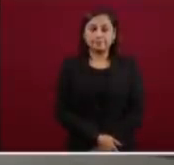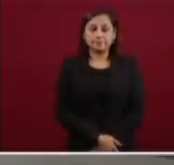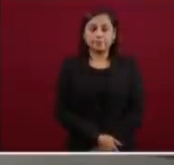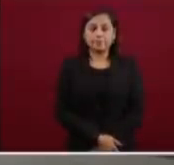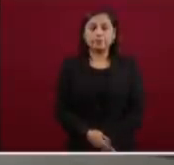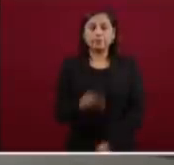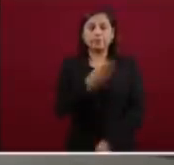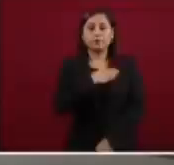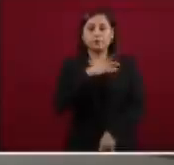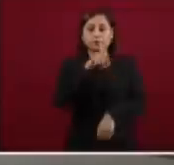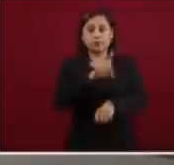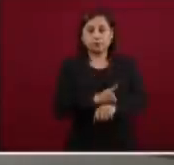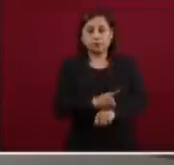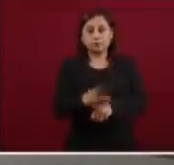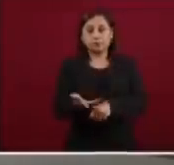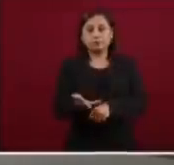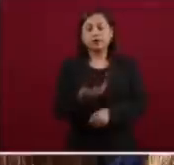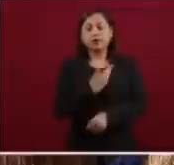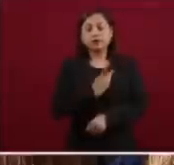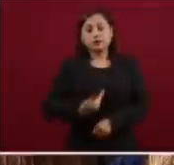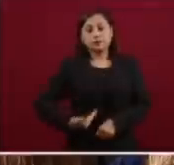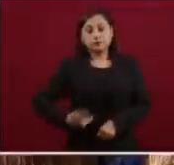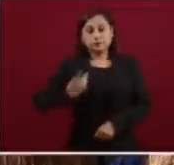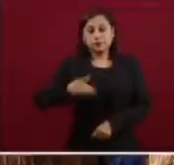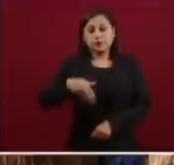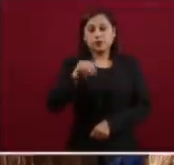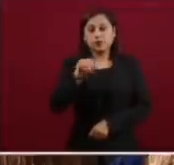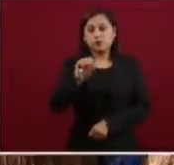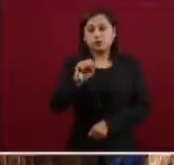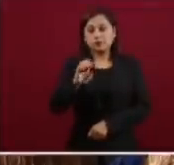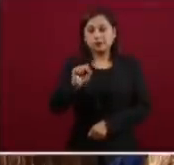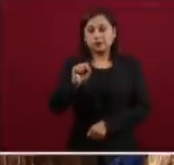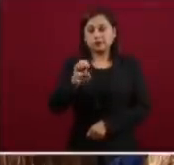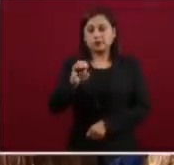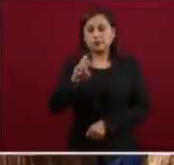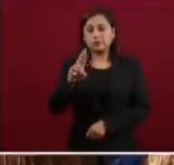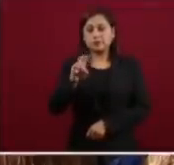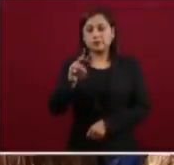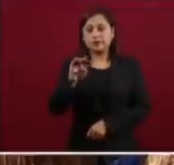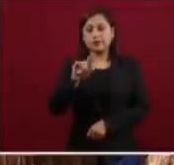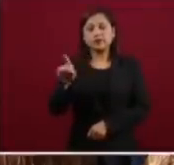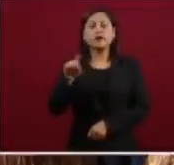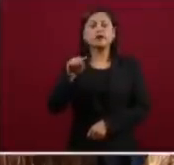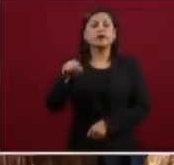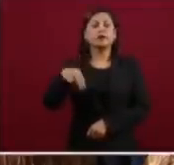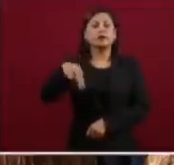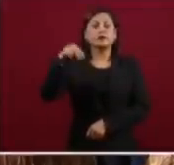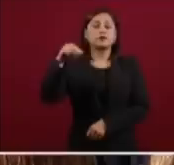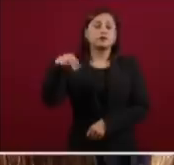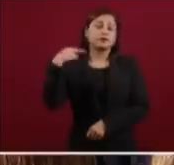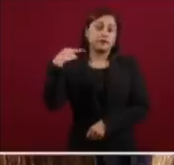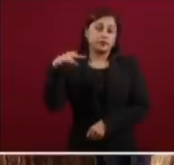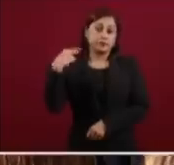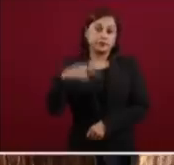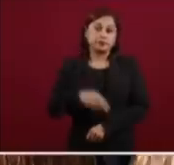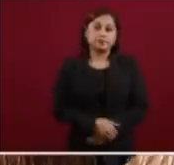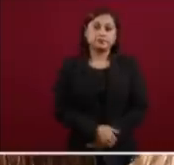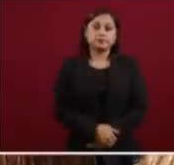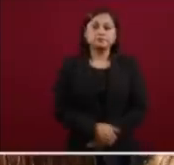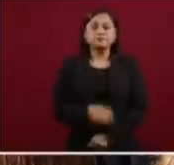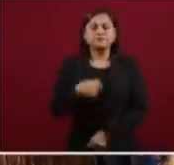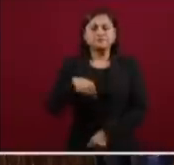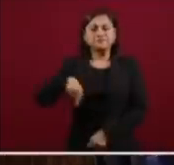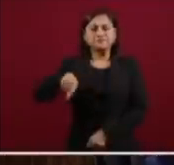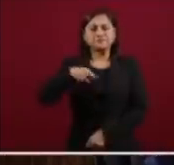buenos días presidente jose sobre villa de noreste de veracruz hay una inquietud acerca de